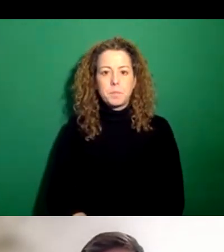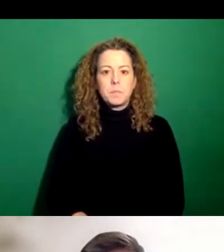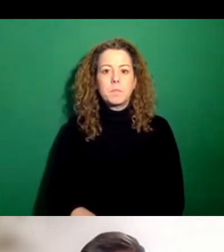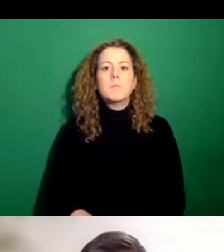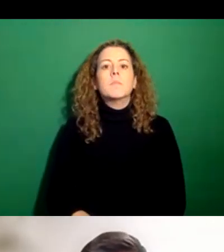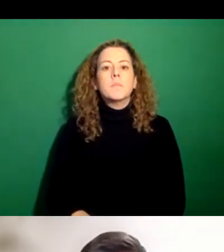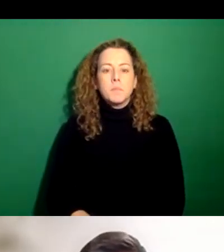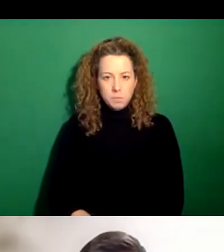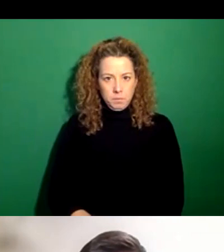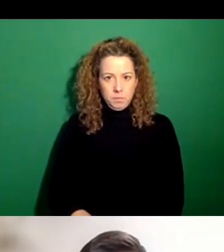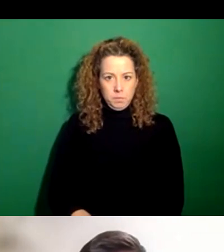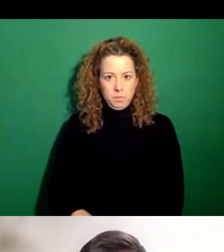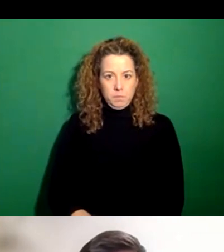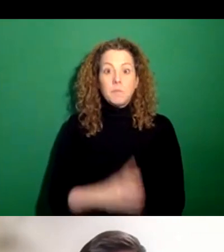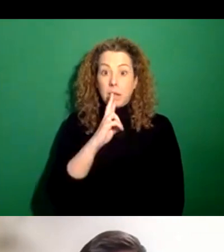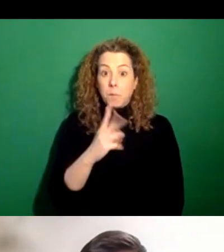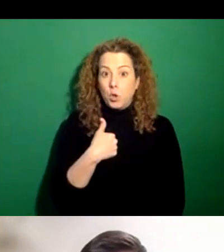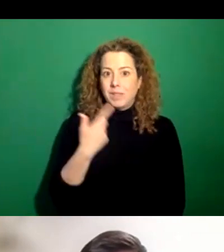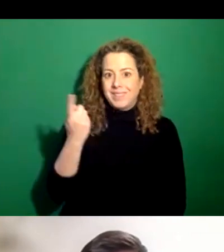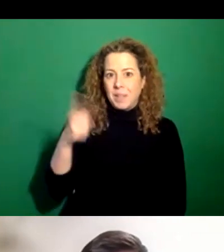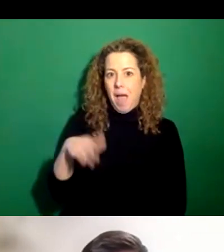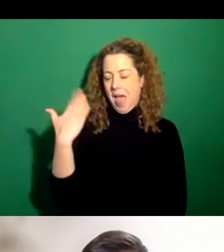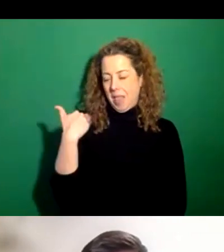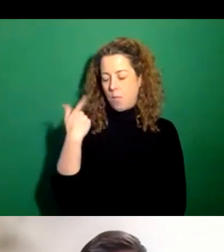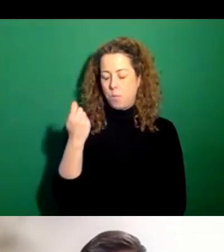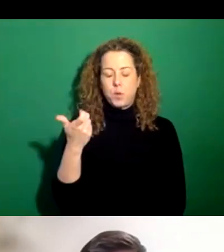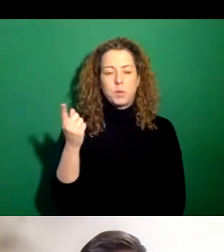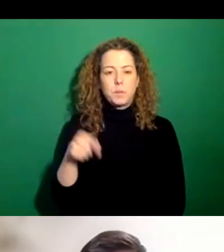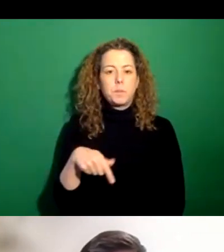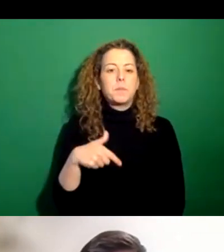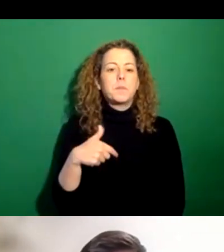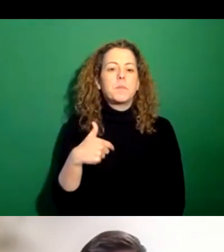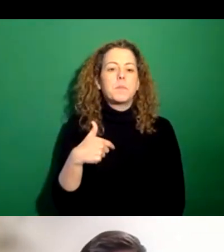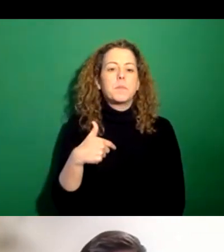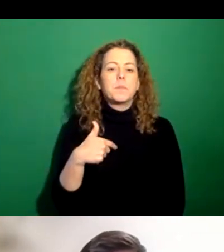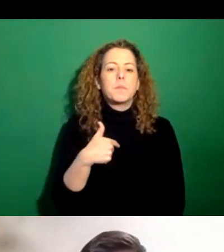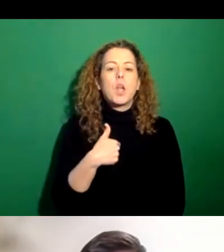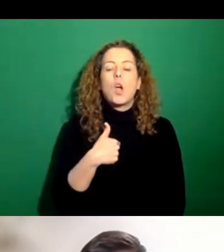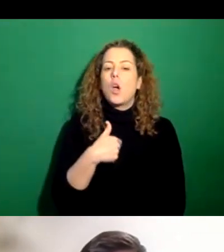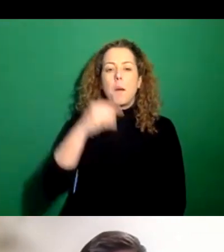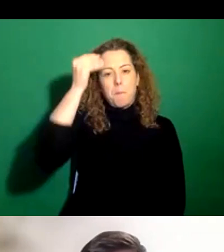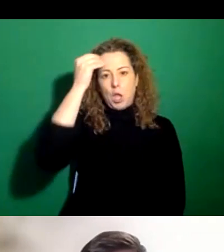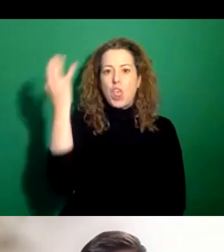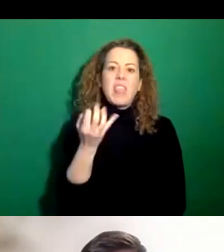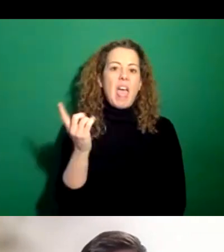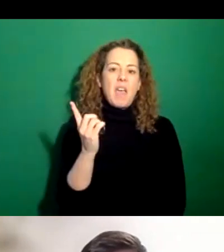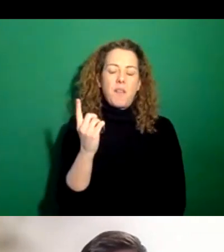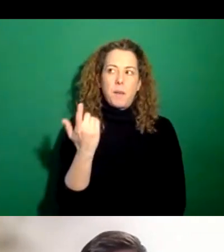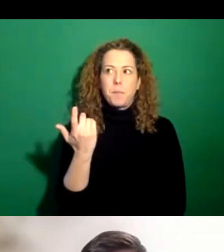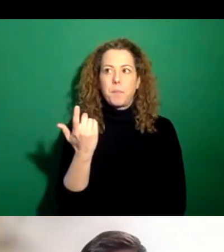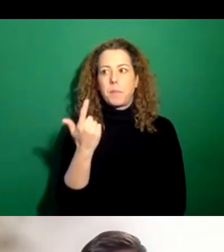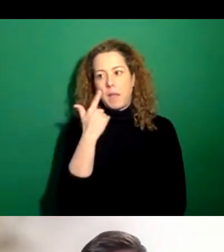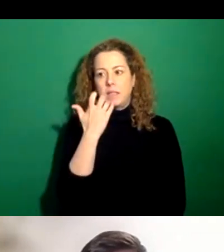Entiendo, sí, respondo, porque también era un poco al anterior, ¿no? Yo creo Sí. que no deberíamos de leer si las